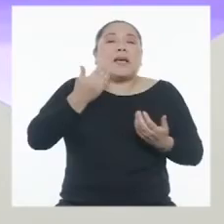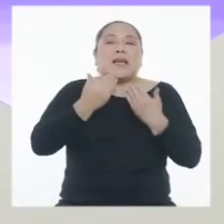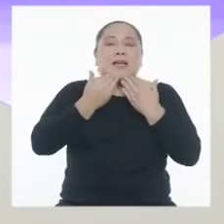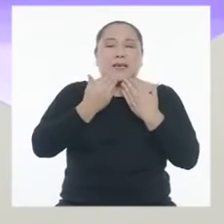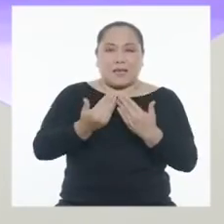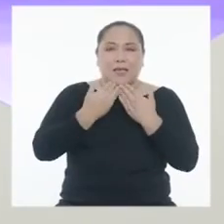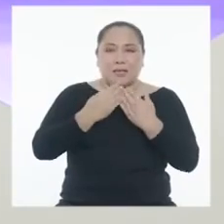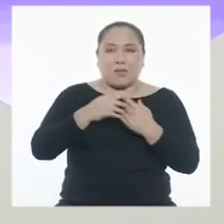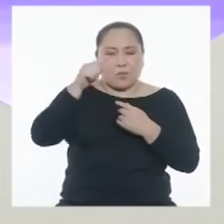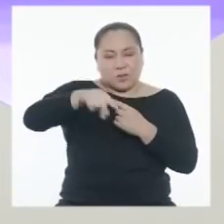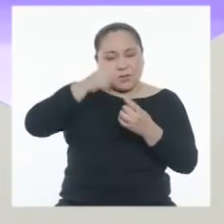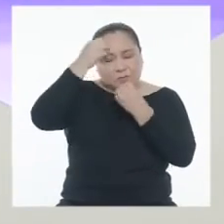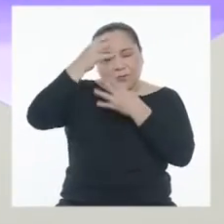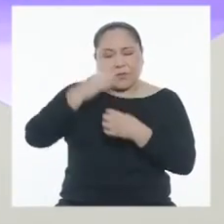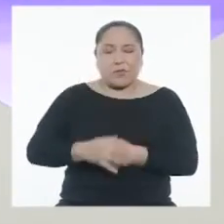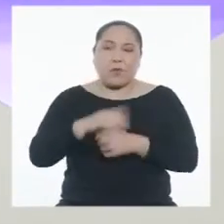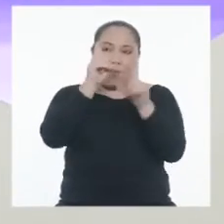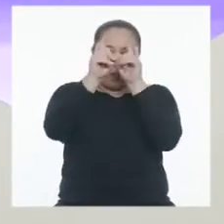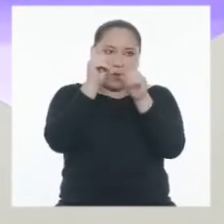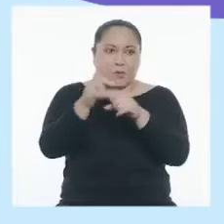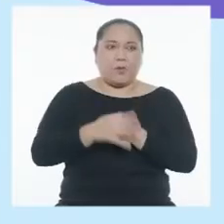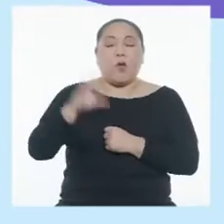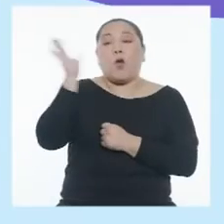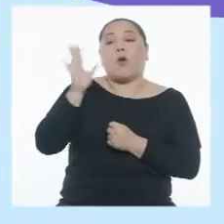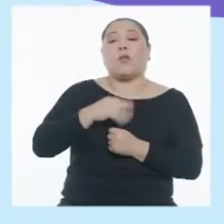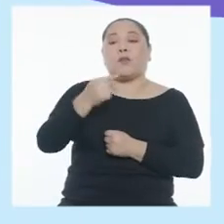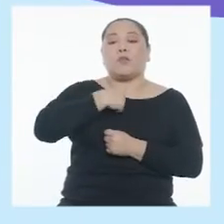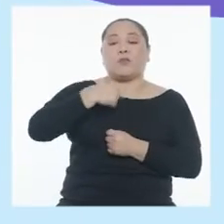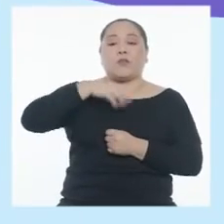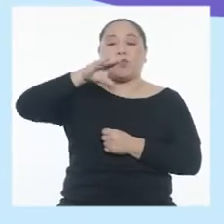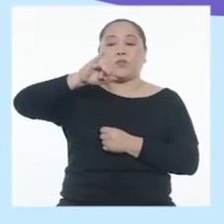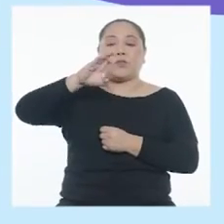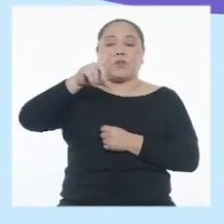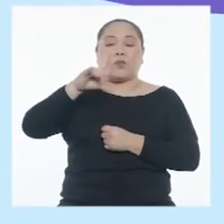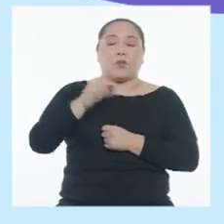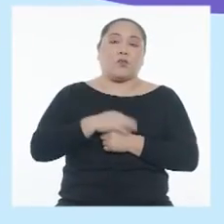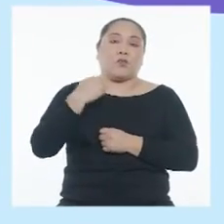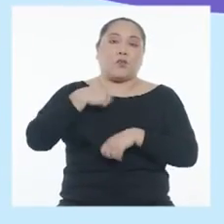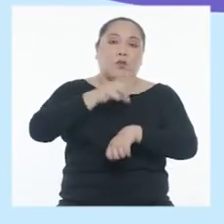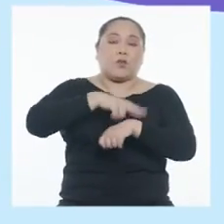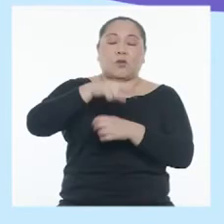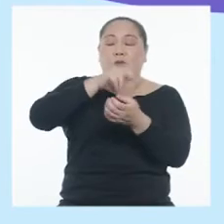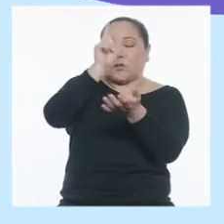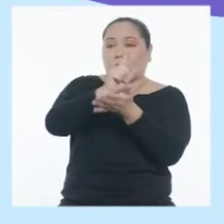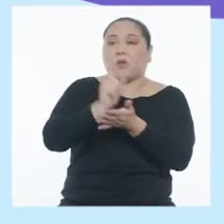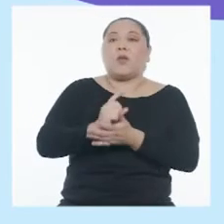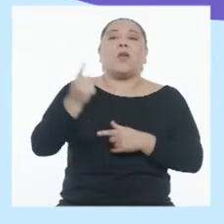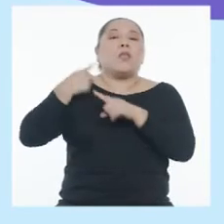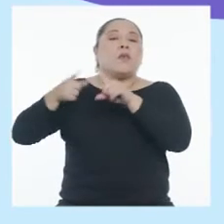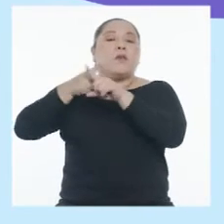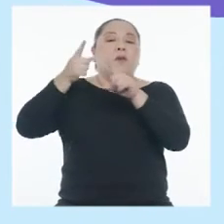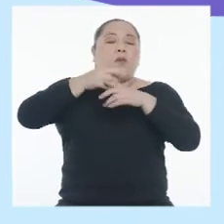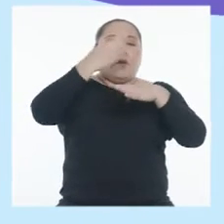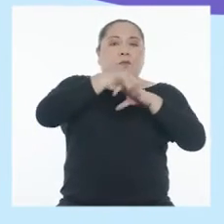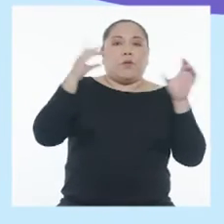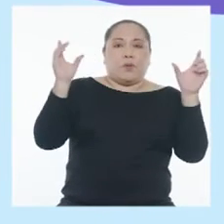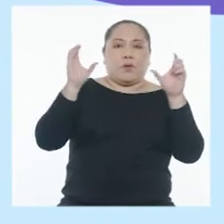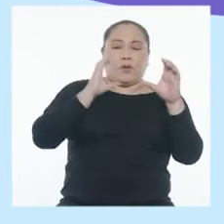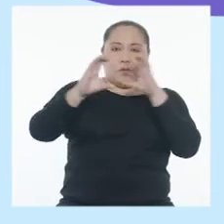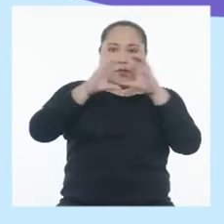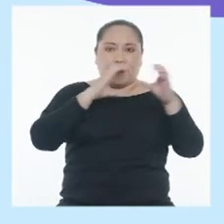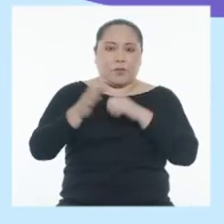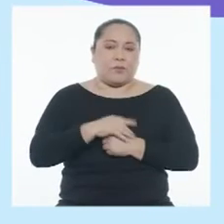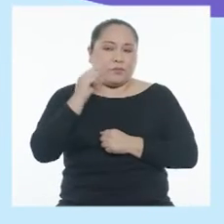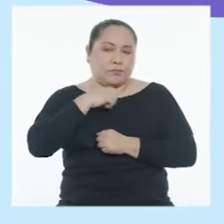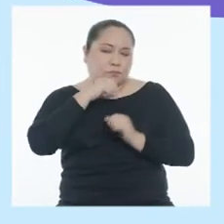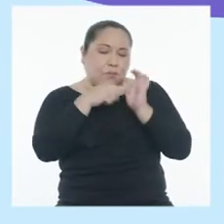logros, profesor. Ahora, preguntas. Hola, soy Cielo y vengo de la región Lima. Diversos medios de